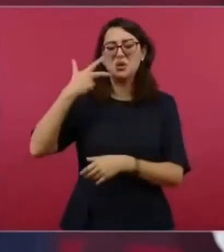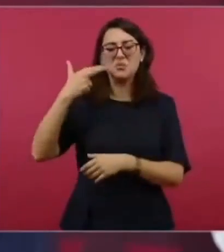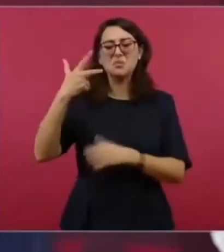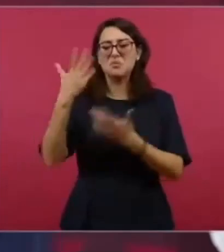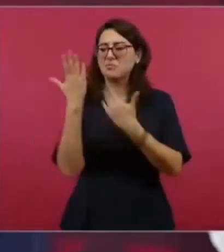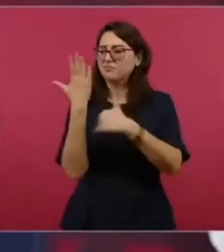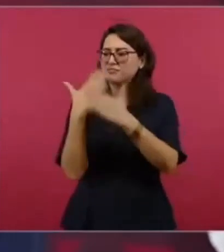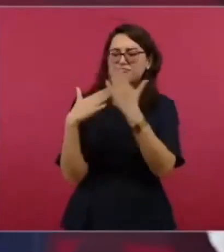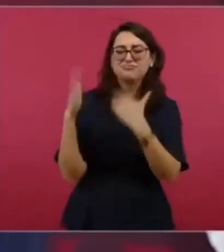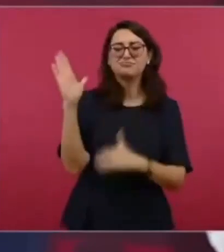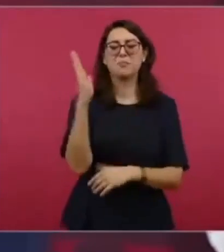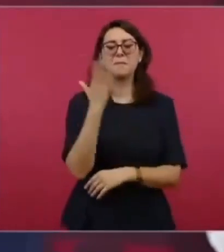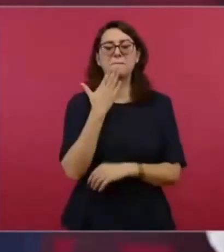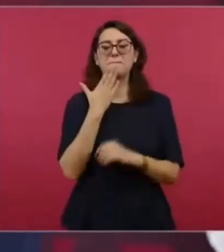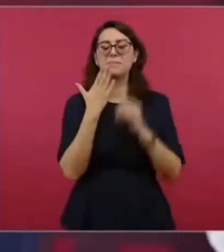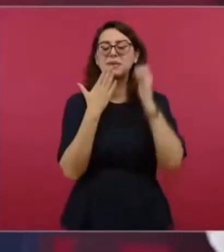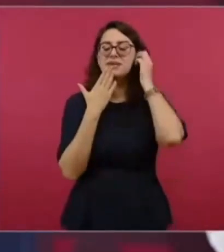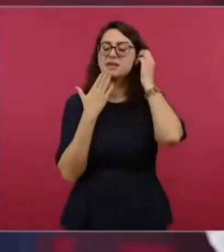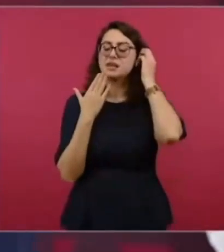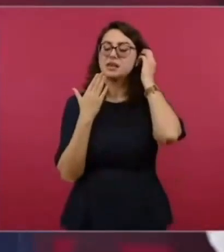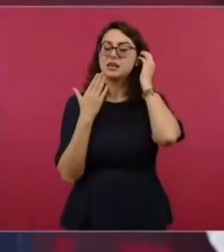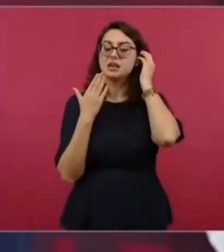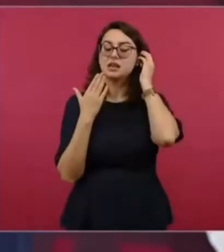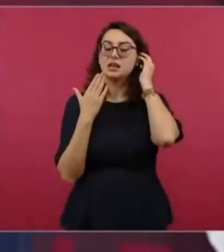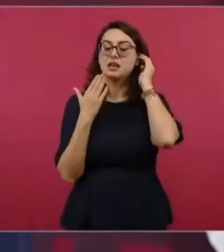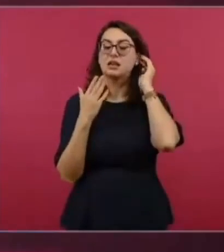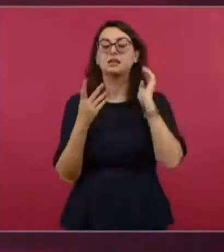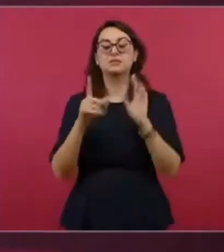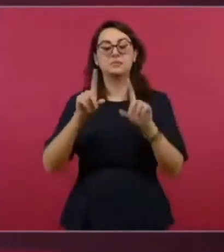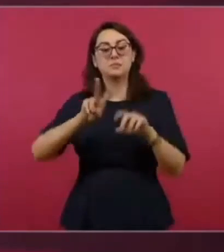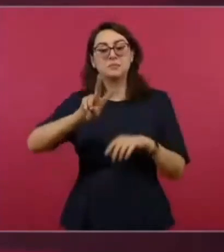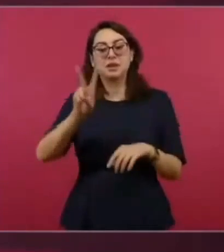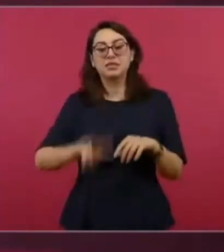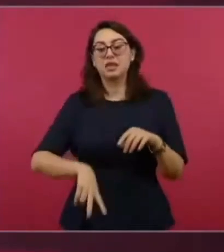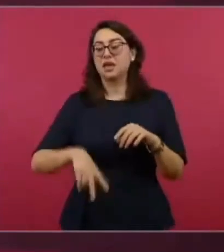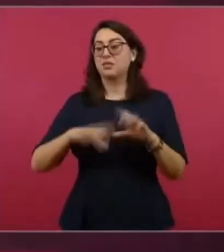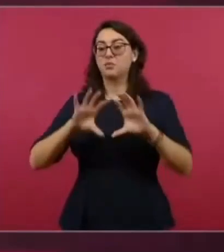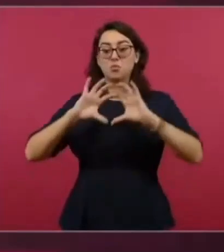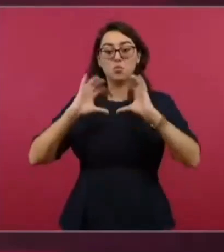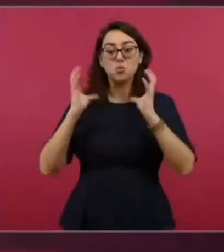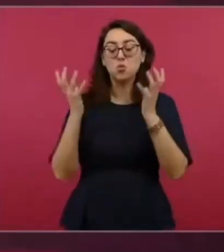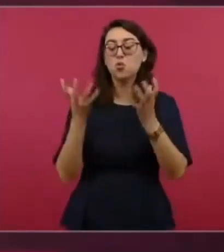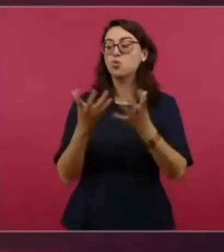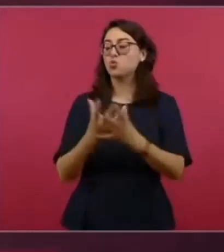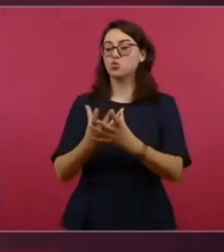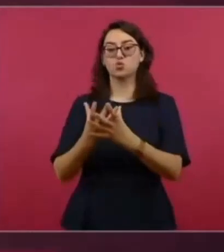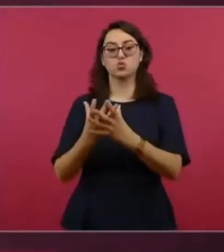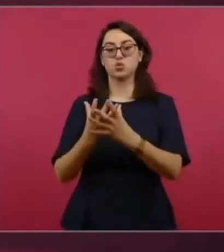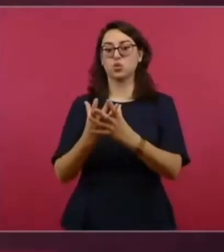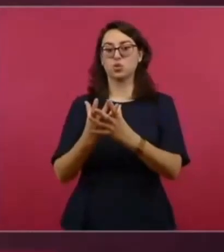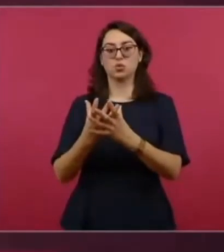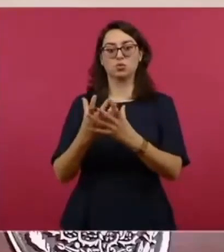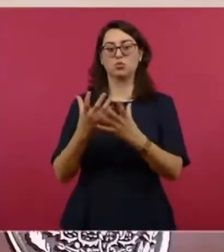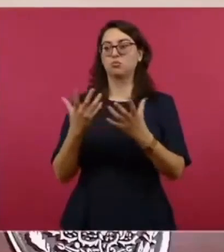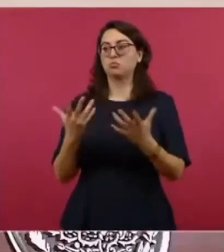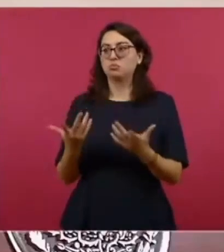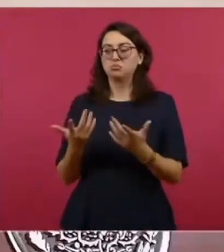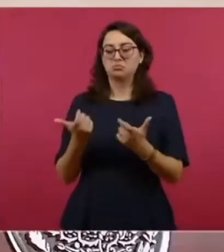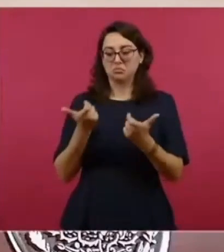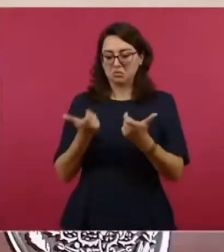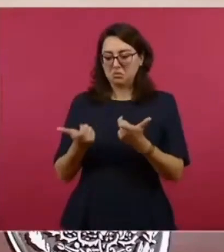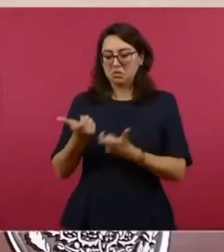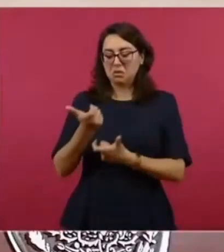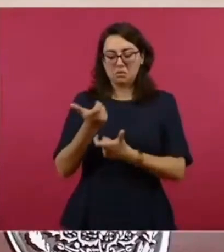muy bien. México es ejemplo a nivel mundial en el manejo de su